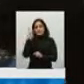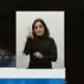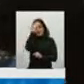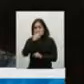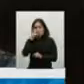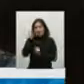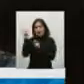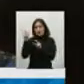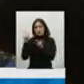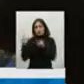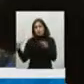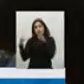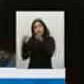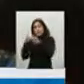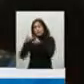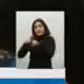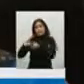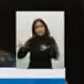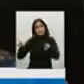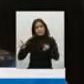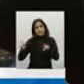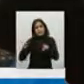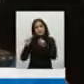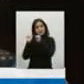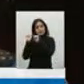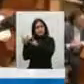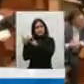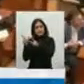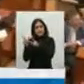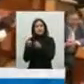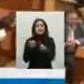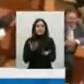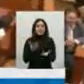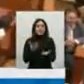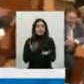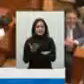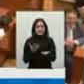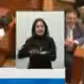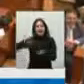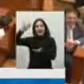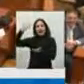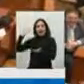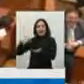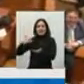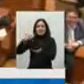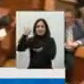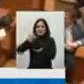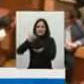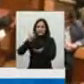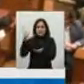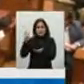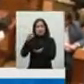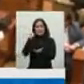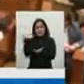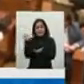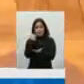mirada sobre la provincia de Jujuy. La Corte Interamericana de Derechos Humanos ha sido parte fundamental en la época del proceso en Jujuy y en